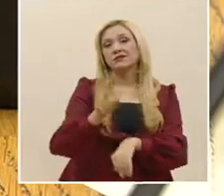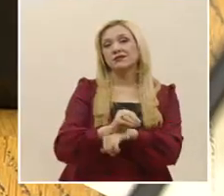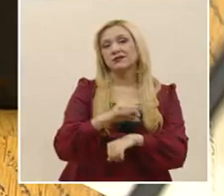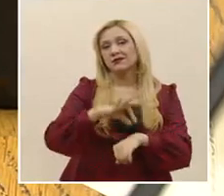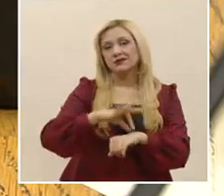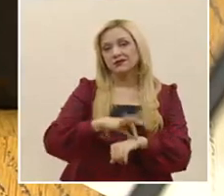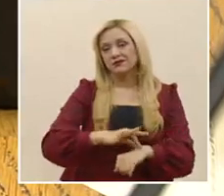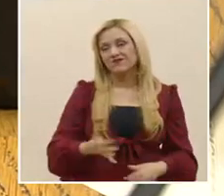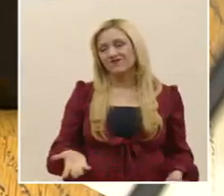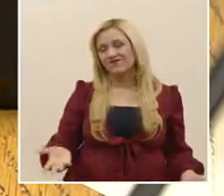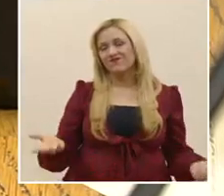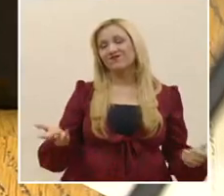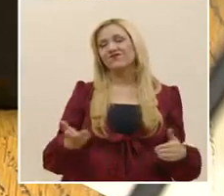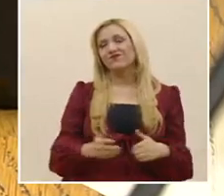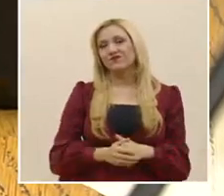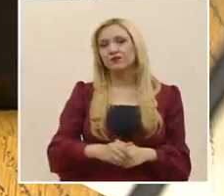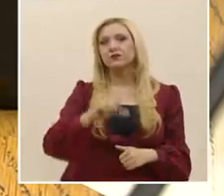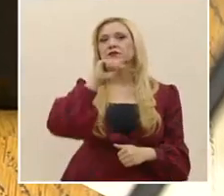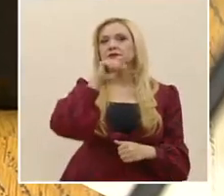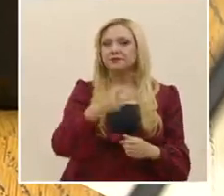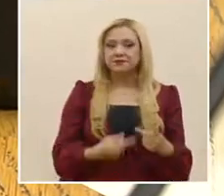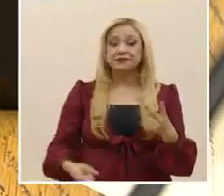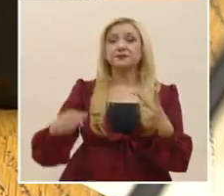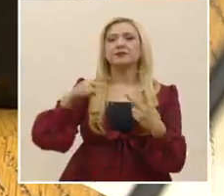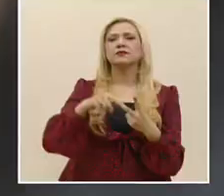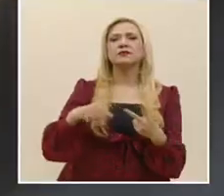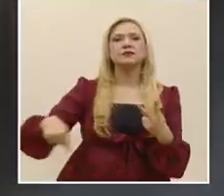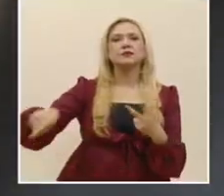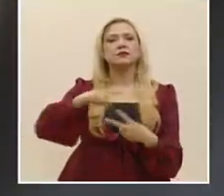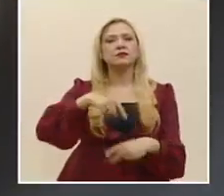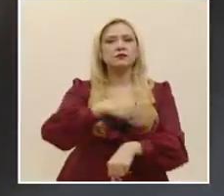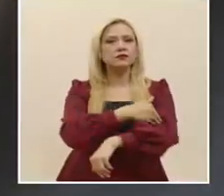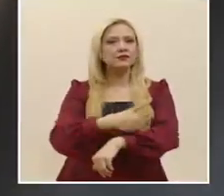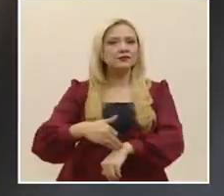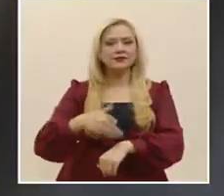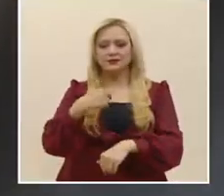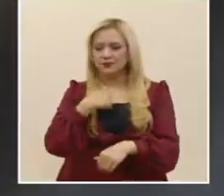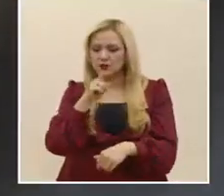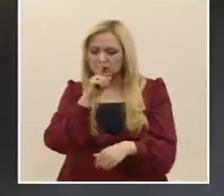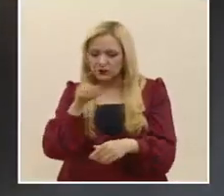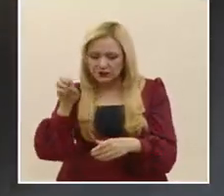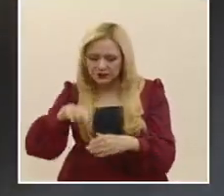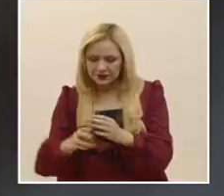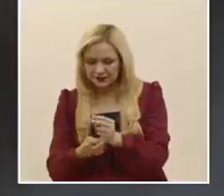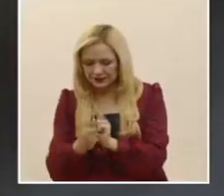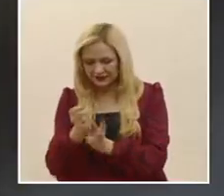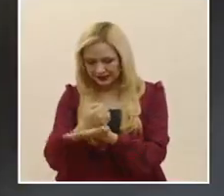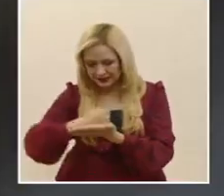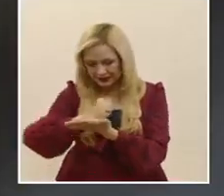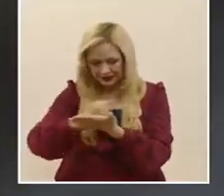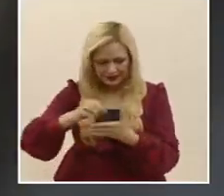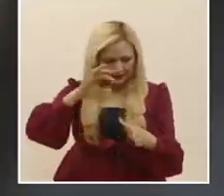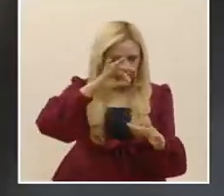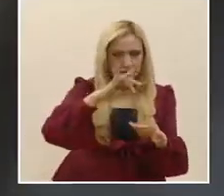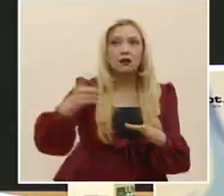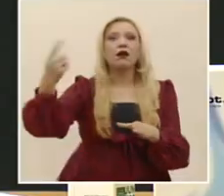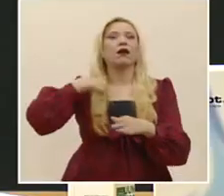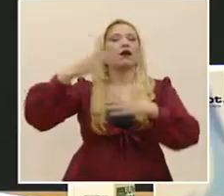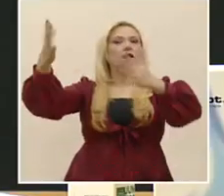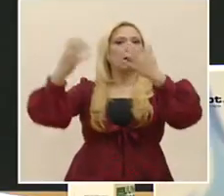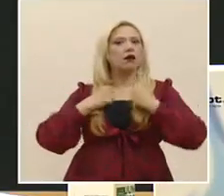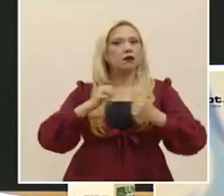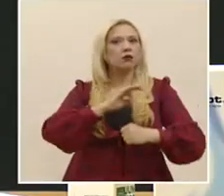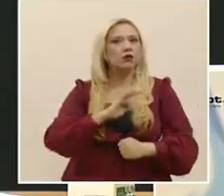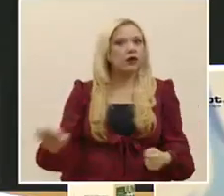lo anterior agregaron la criminalización a la que son sujetos los familiares de pacientes que requieren este tipo de medicamentos.